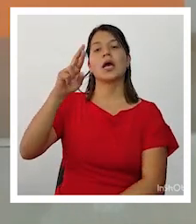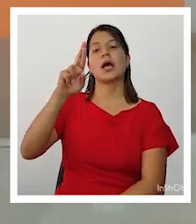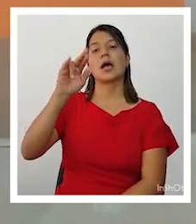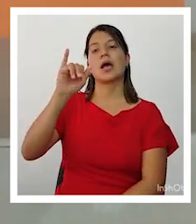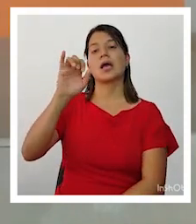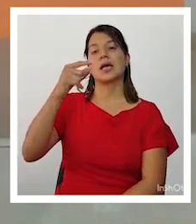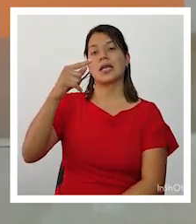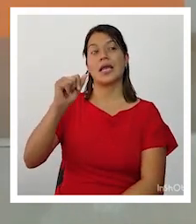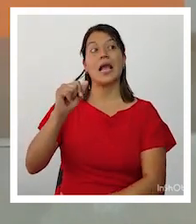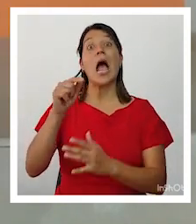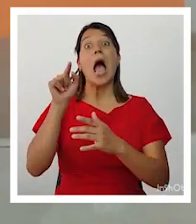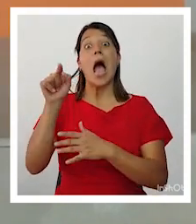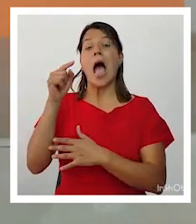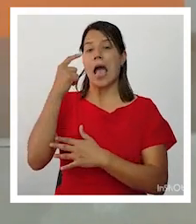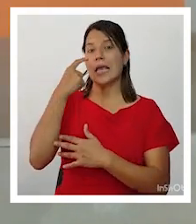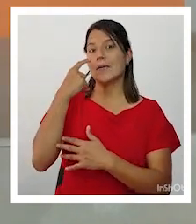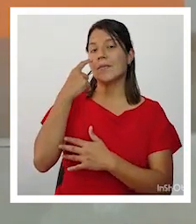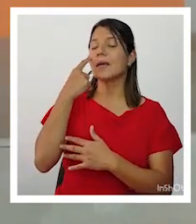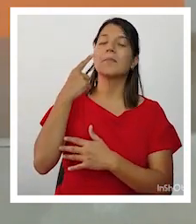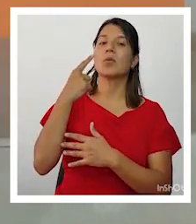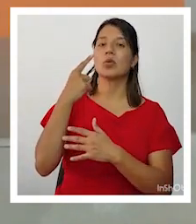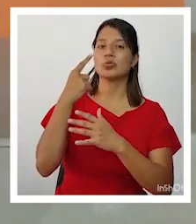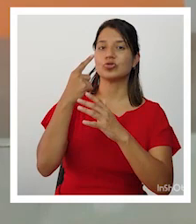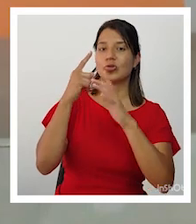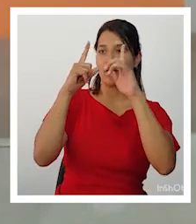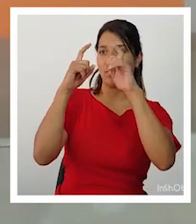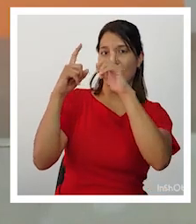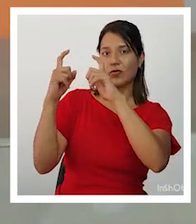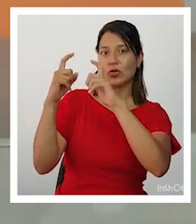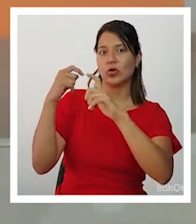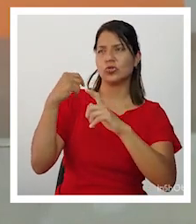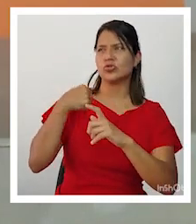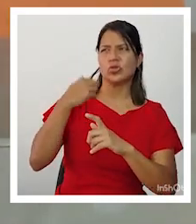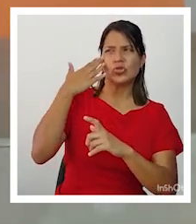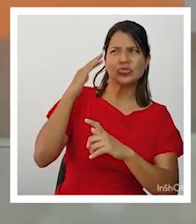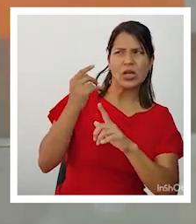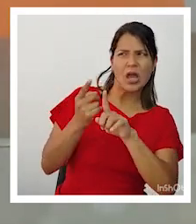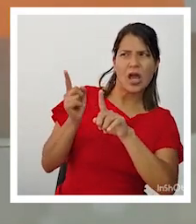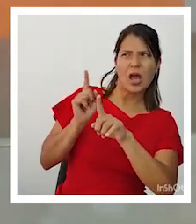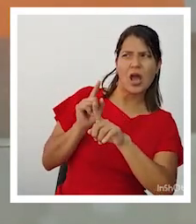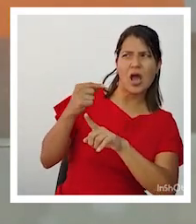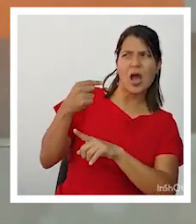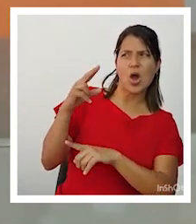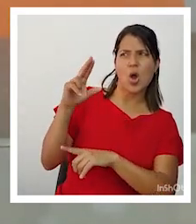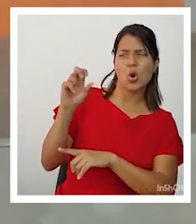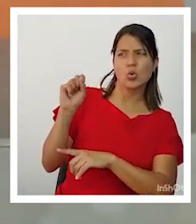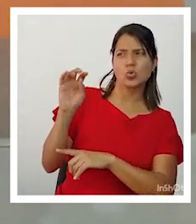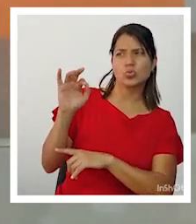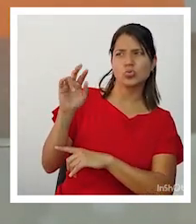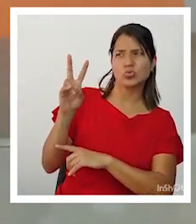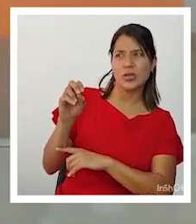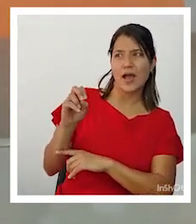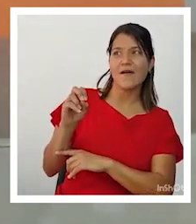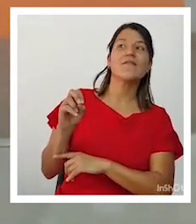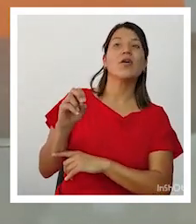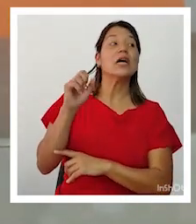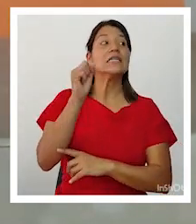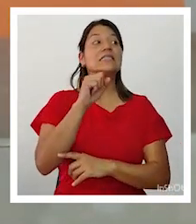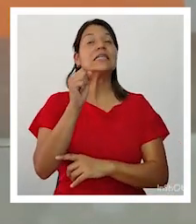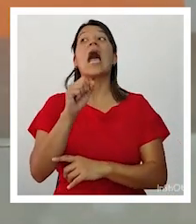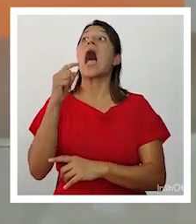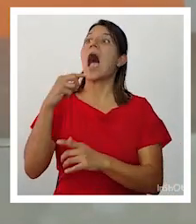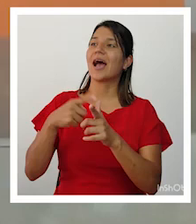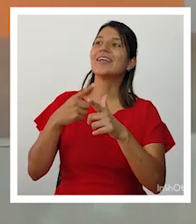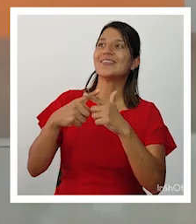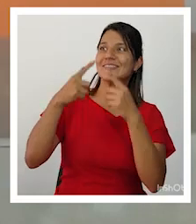viendo imágenes precisamente. Pasa que yo no sé si a él les gustaba el que está atrás. Exacto, Así la pegué entonces.